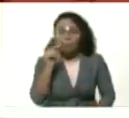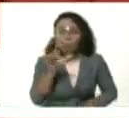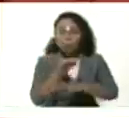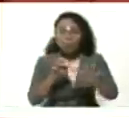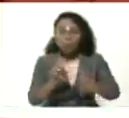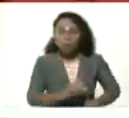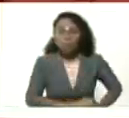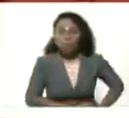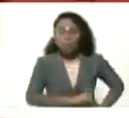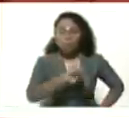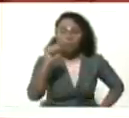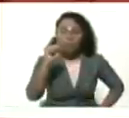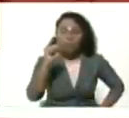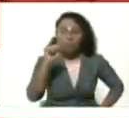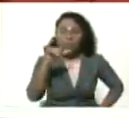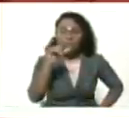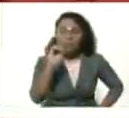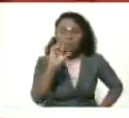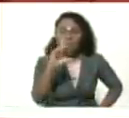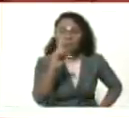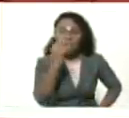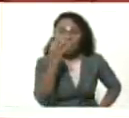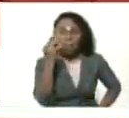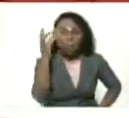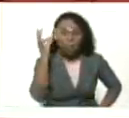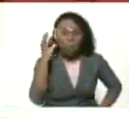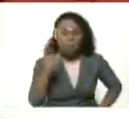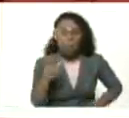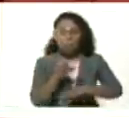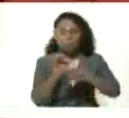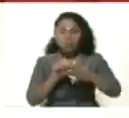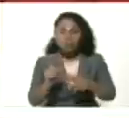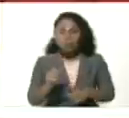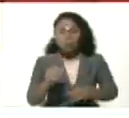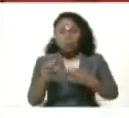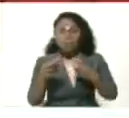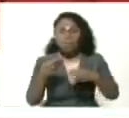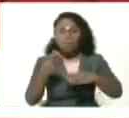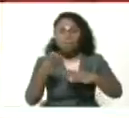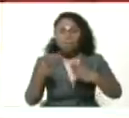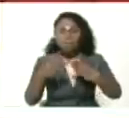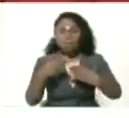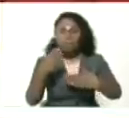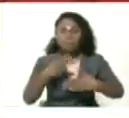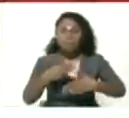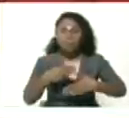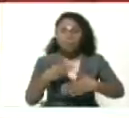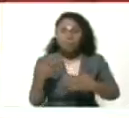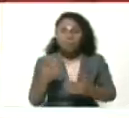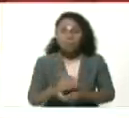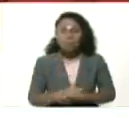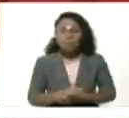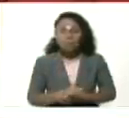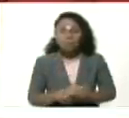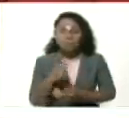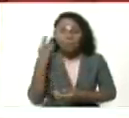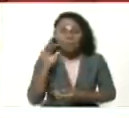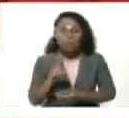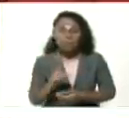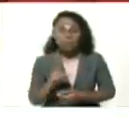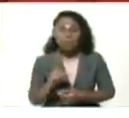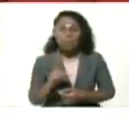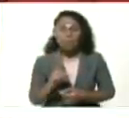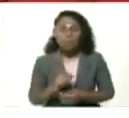Libertador, Yolimar Hernández. Municipio Panamericano, Sonia Correa. Municipio Pedro María Ureña, John